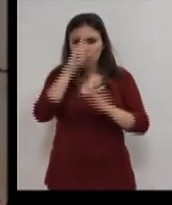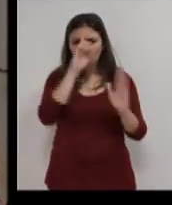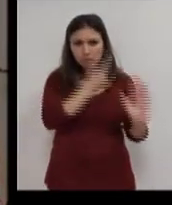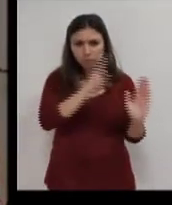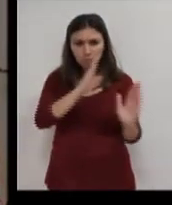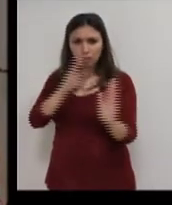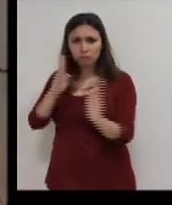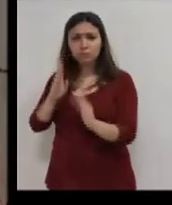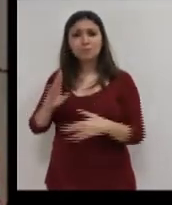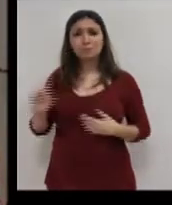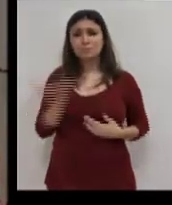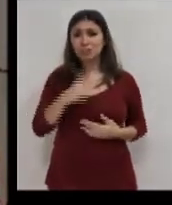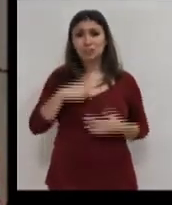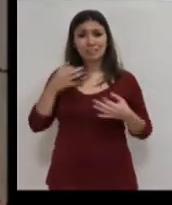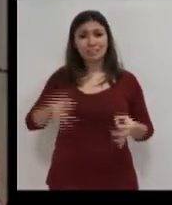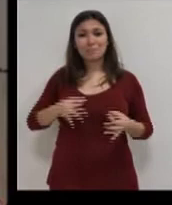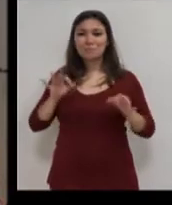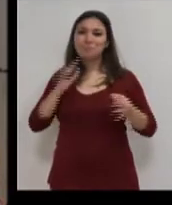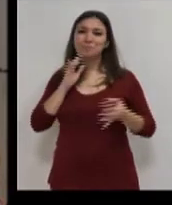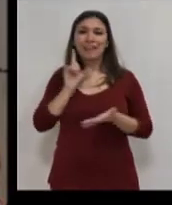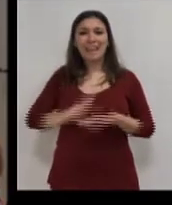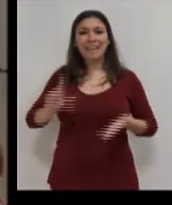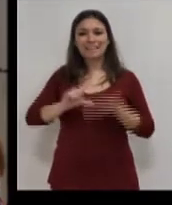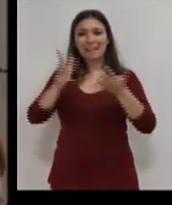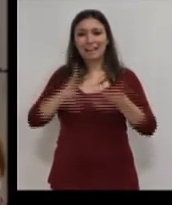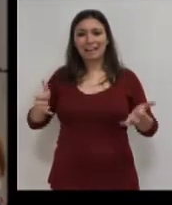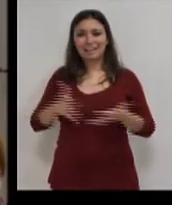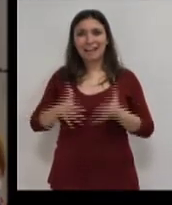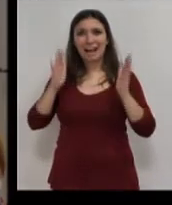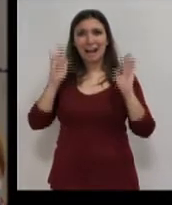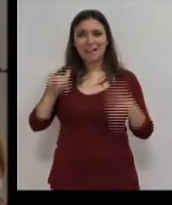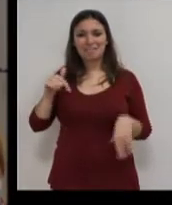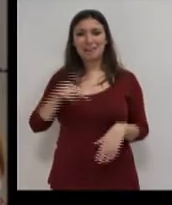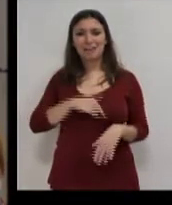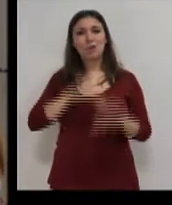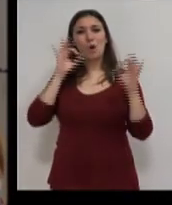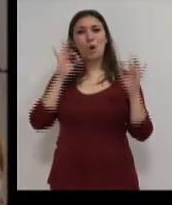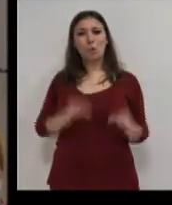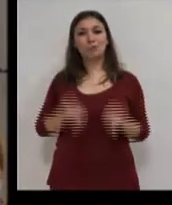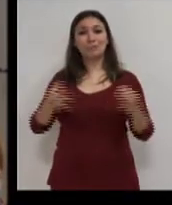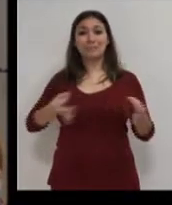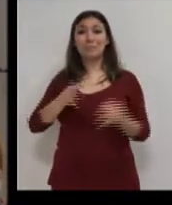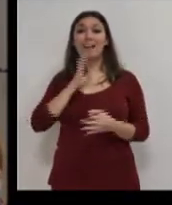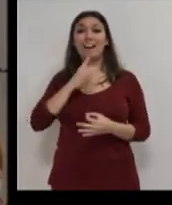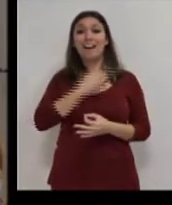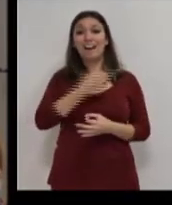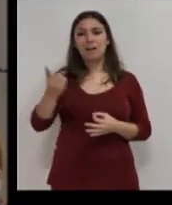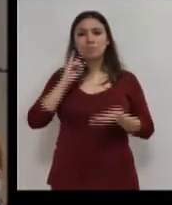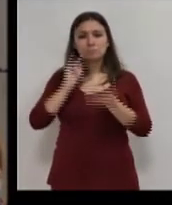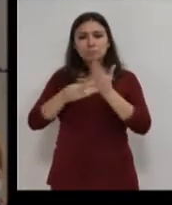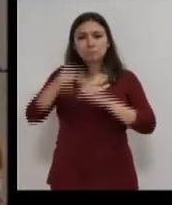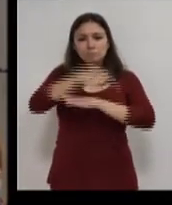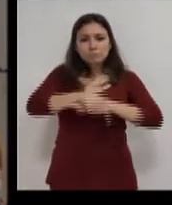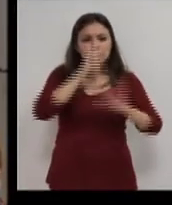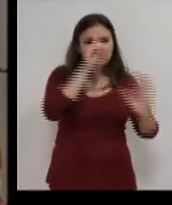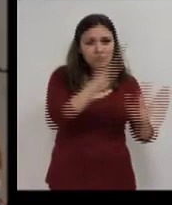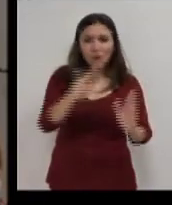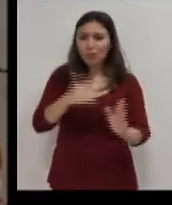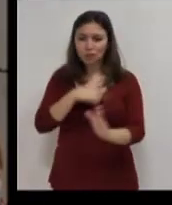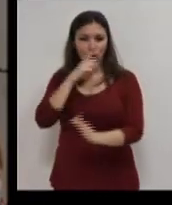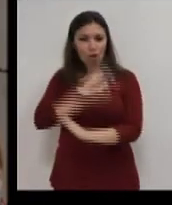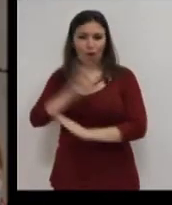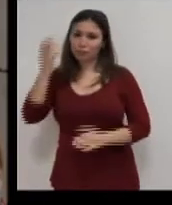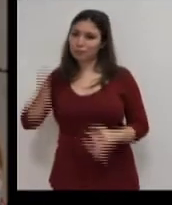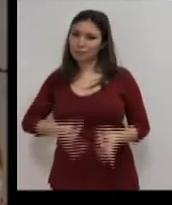quizás siempre decimos que los ingenieros somos gente muy cuadriculada, pero yo siempre me considero ingeniero de letras, con lo cual me he situado bastante enfrente de mis